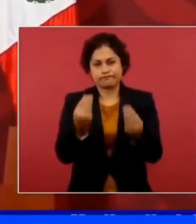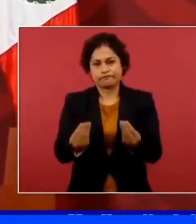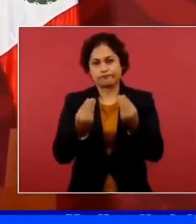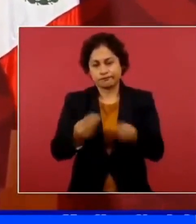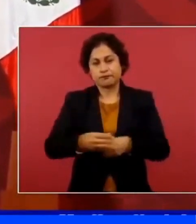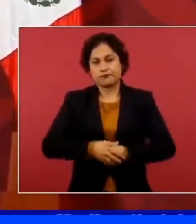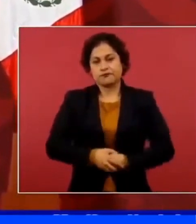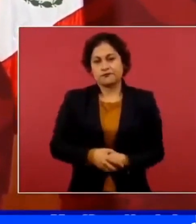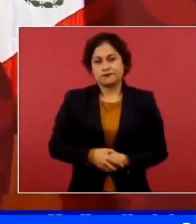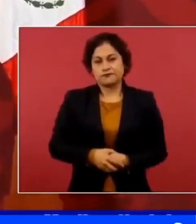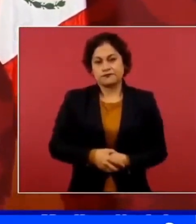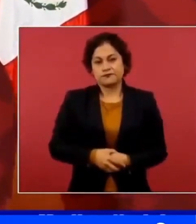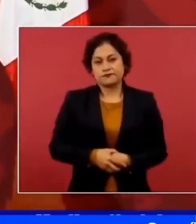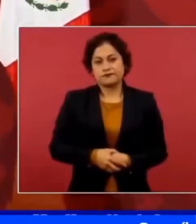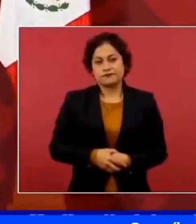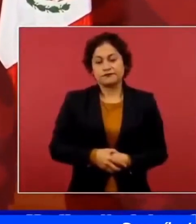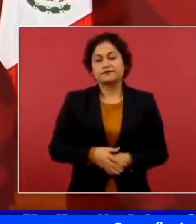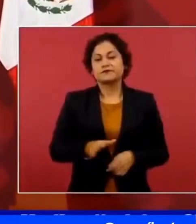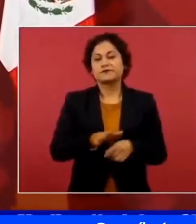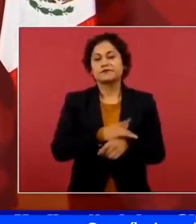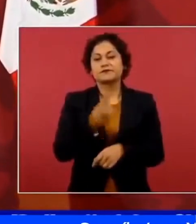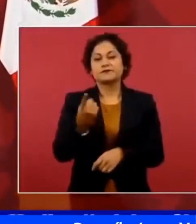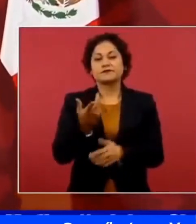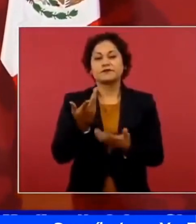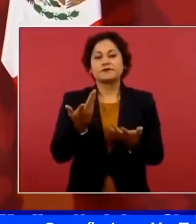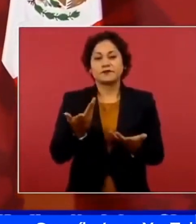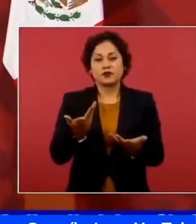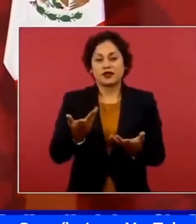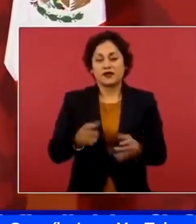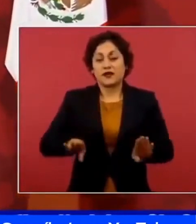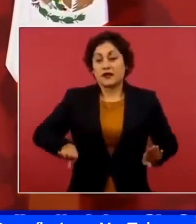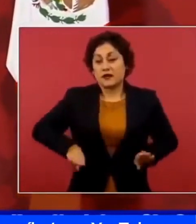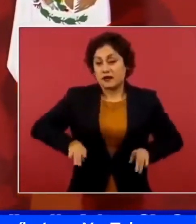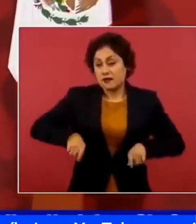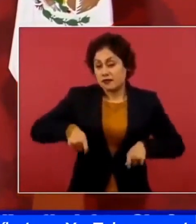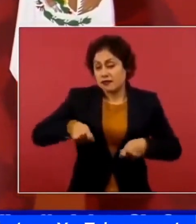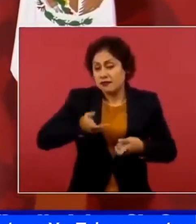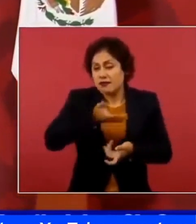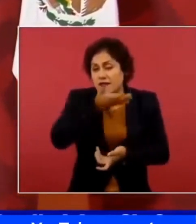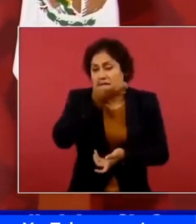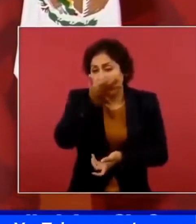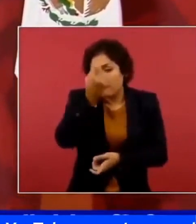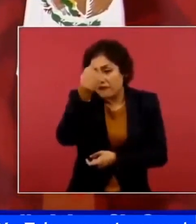porque afortunadamente, así como existe un conservadurismo